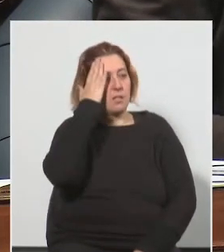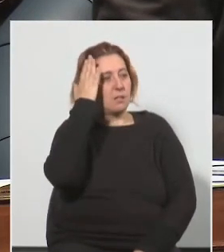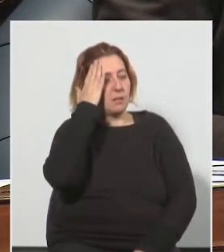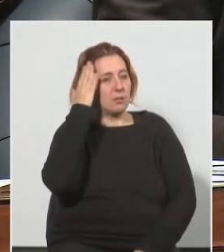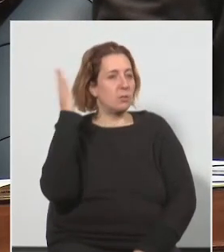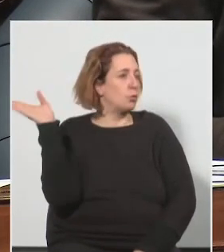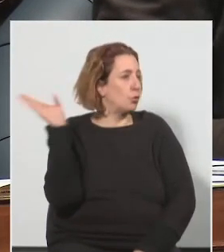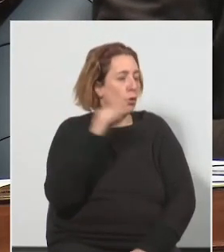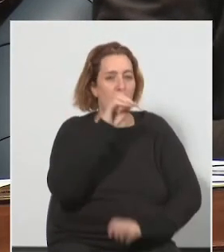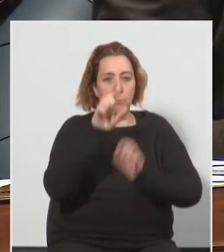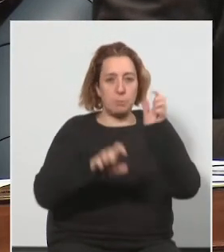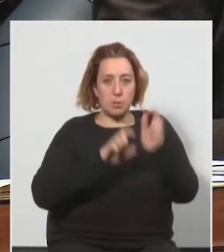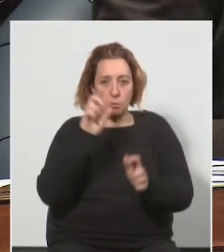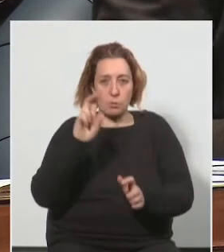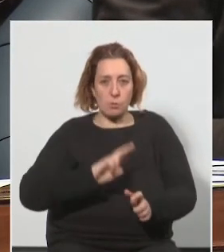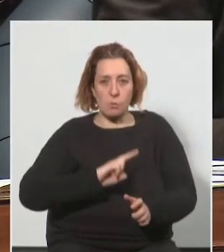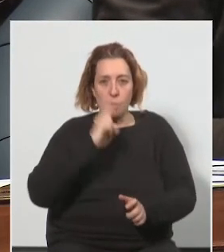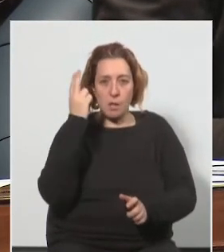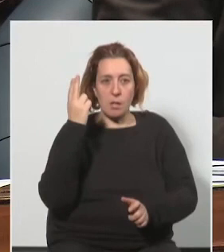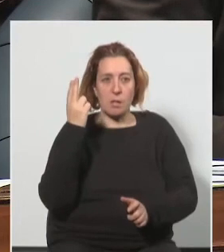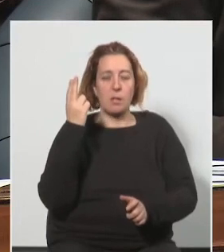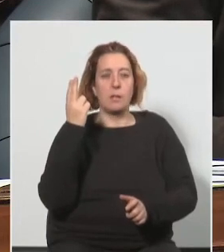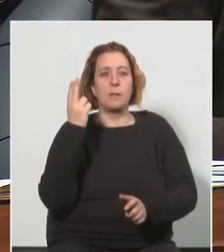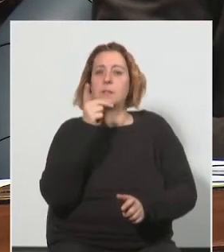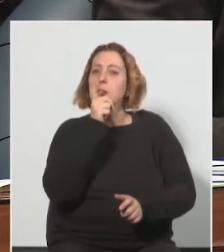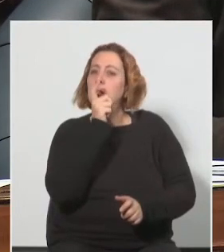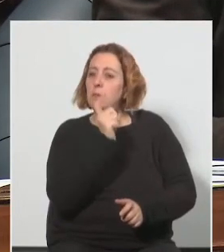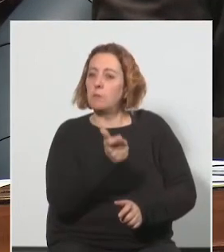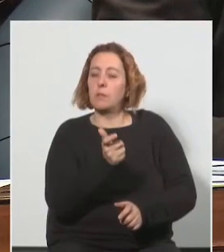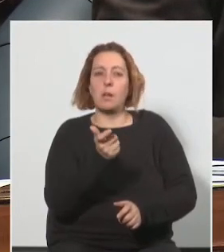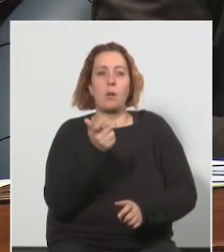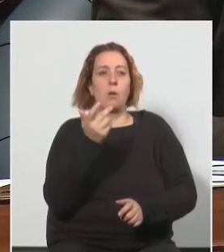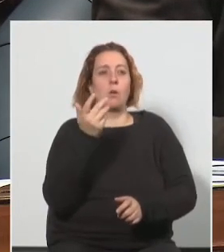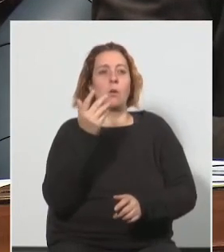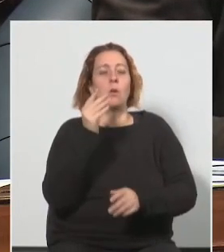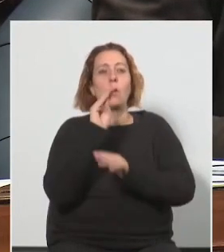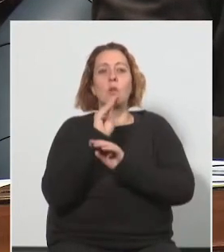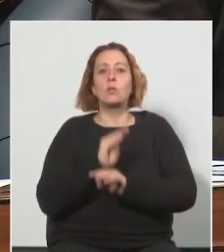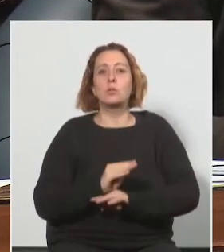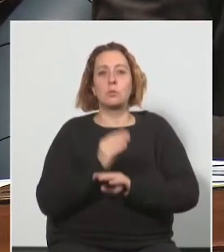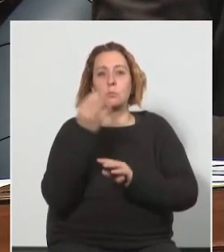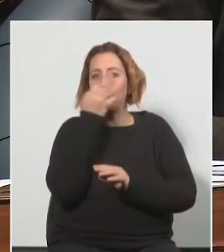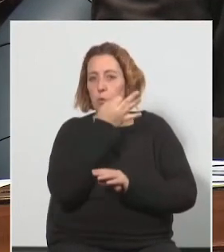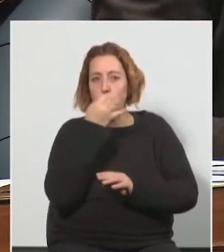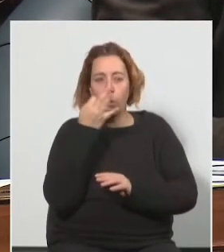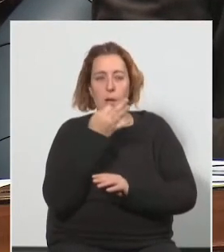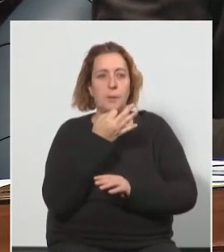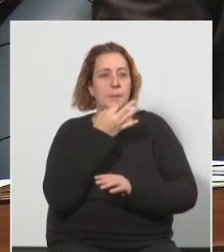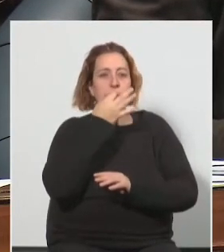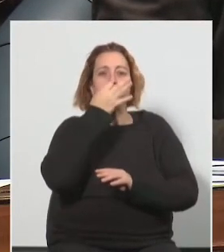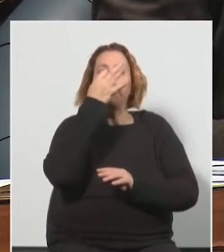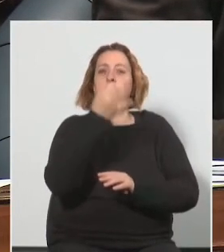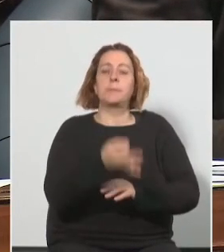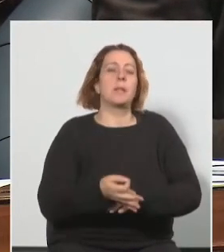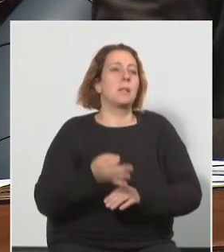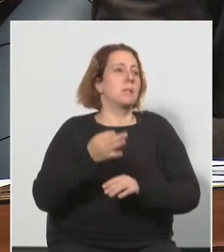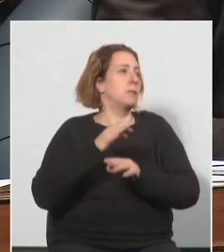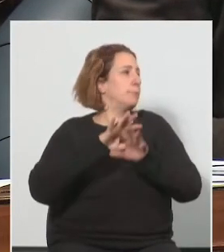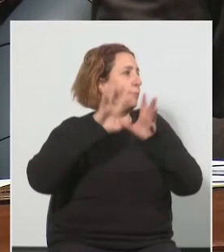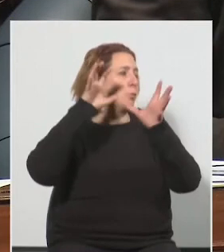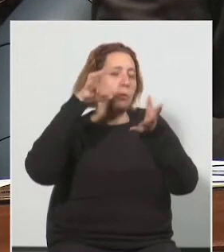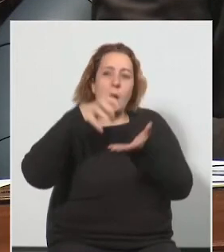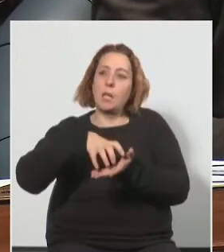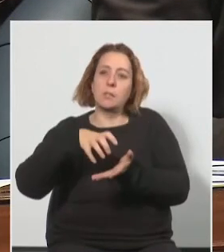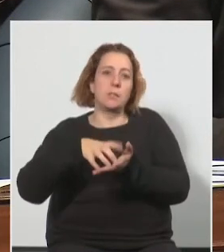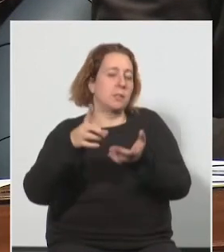concientizar a todo el pueblo uruguayo del significado del consumo de drogas, establecer la infraestructura